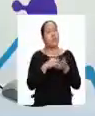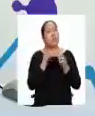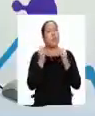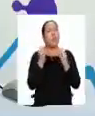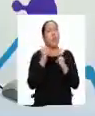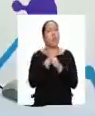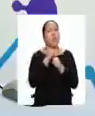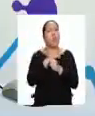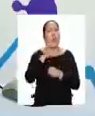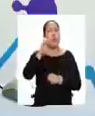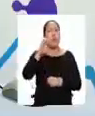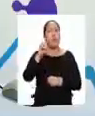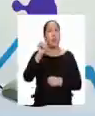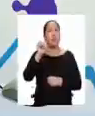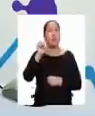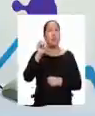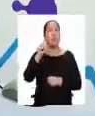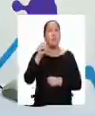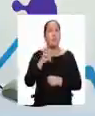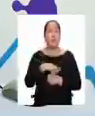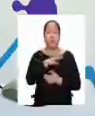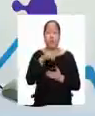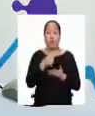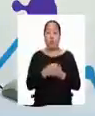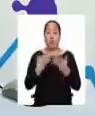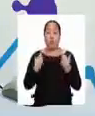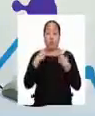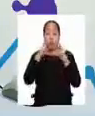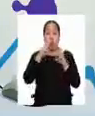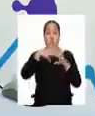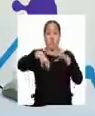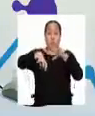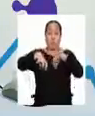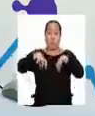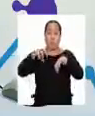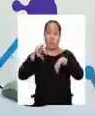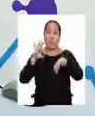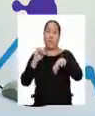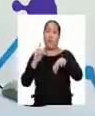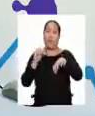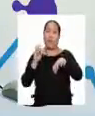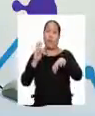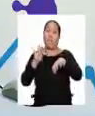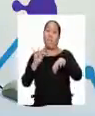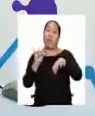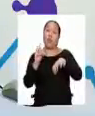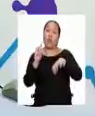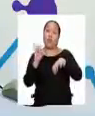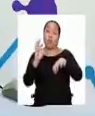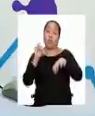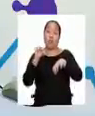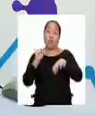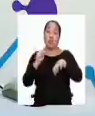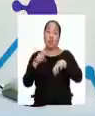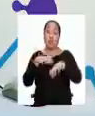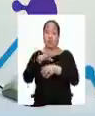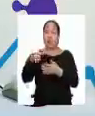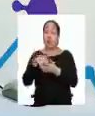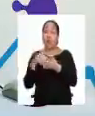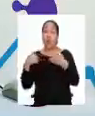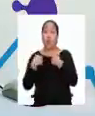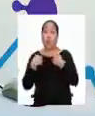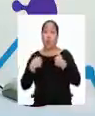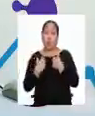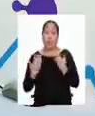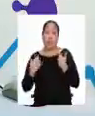ecosistema? Todos los ecosistemas están conformados por dos componentes: factores abióticos, es decir, todos los organismos